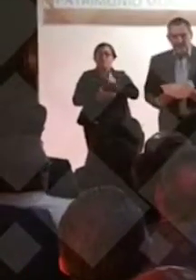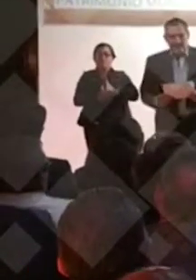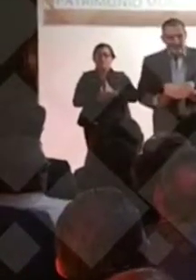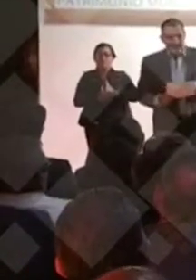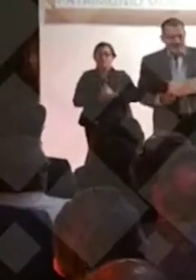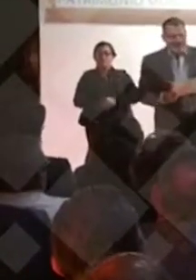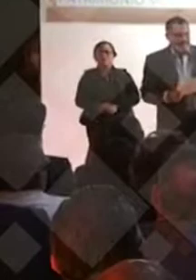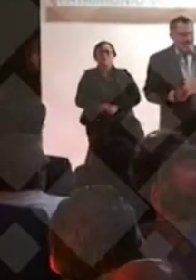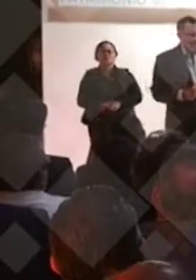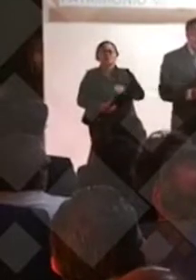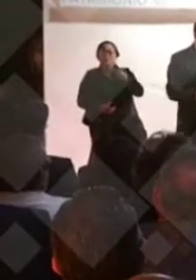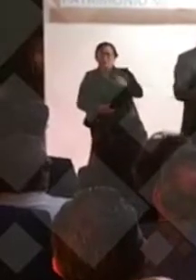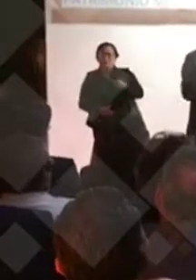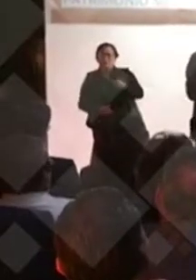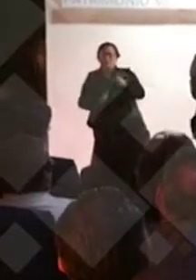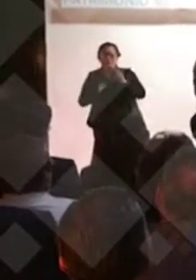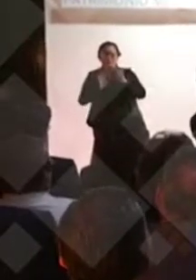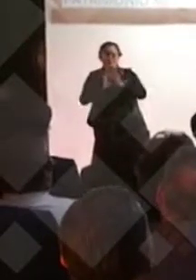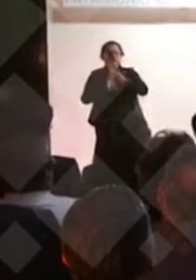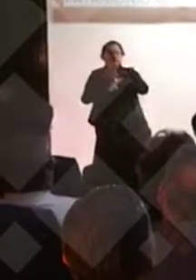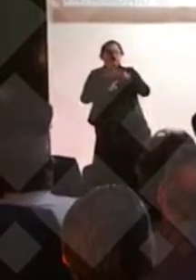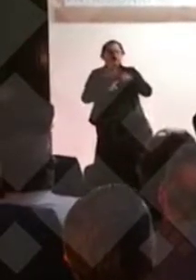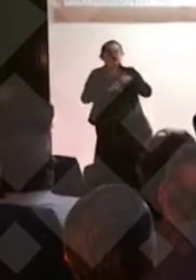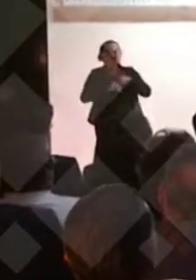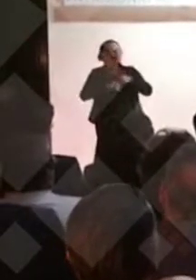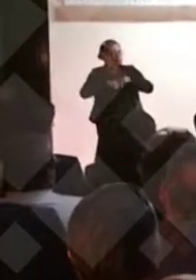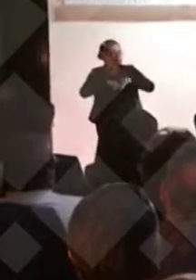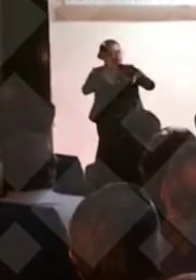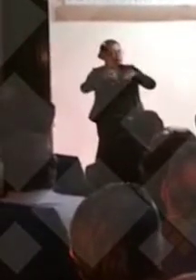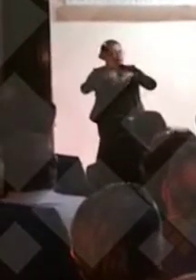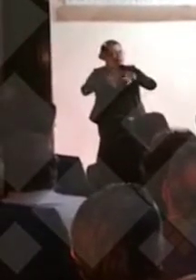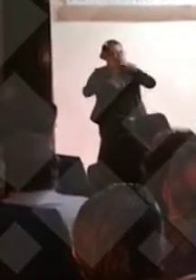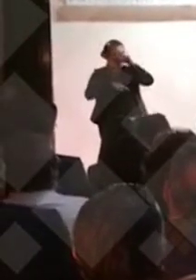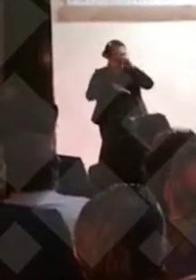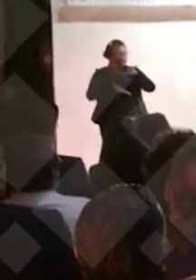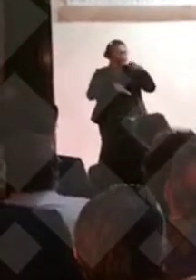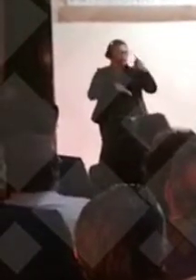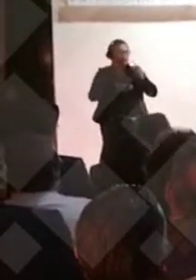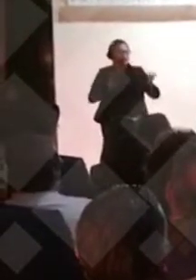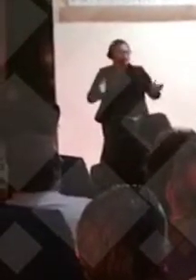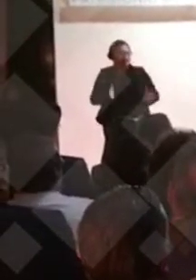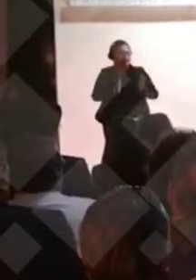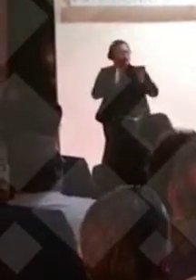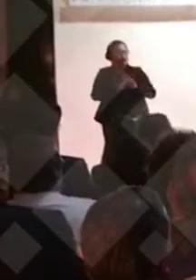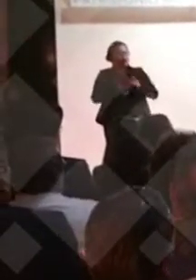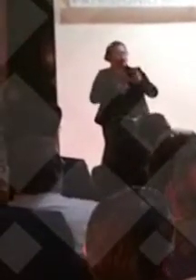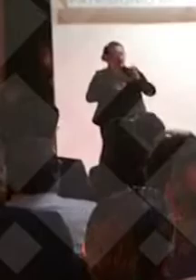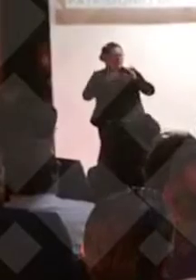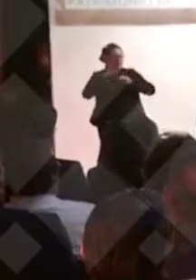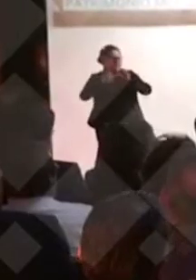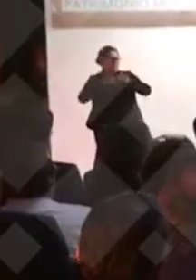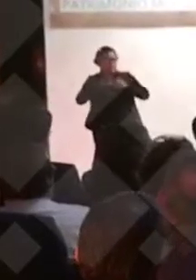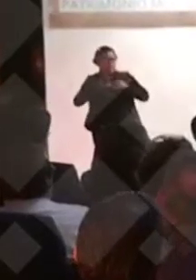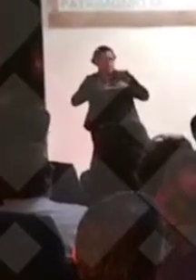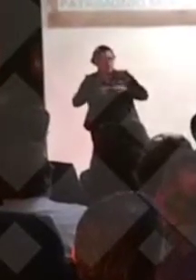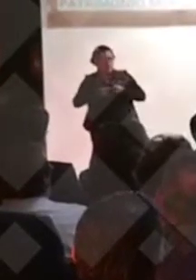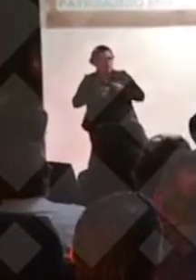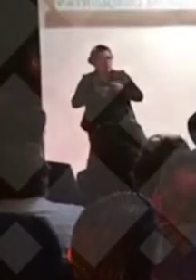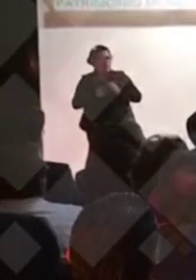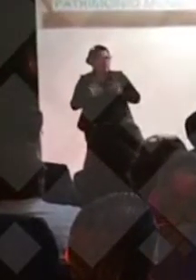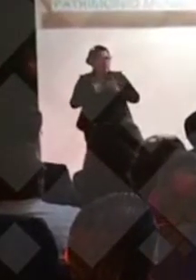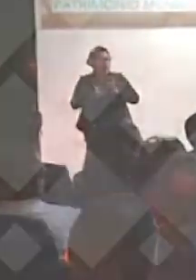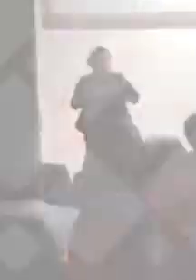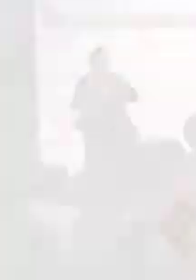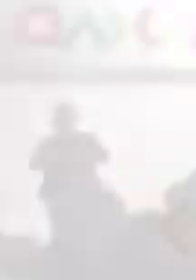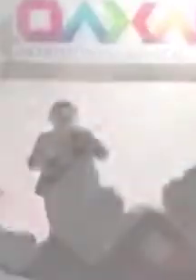alerta, además de ser el primer municipio que ha aprobado su reglamento y que ha fijado obligaciones y metas a corto, mediano y